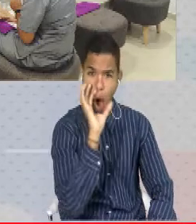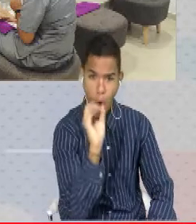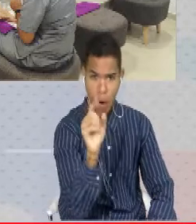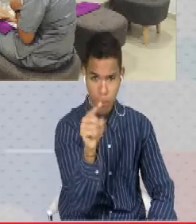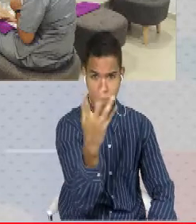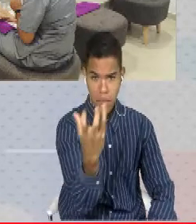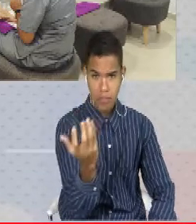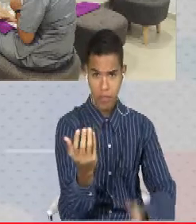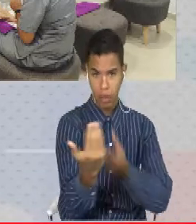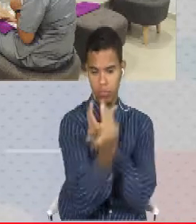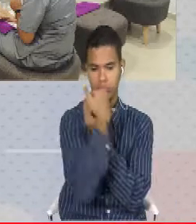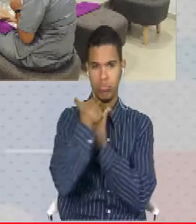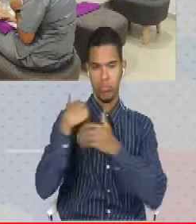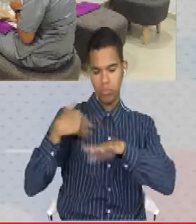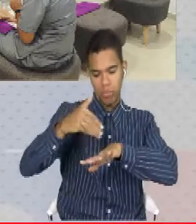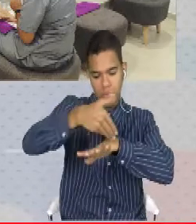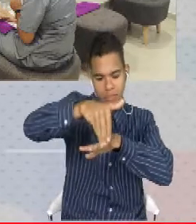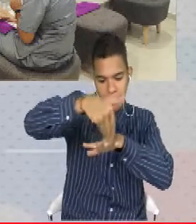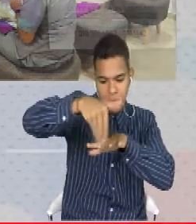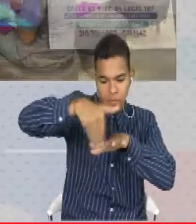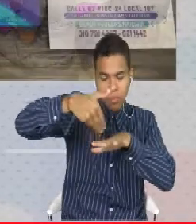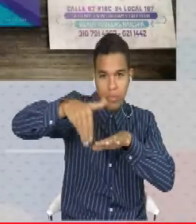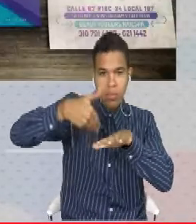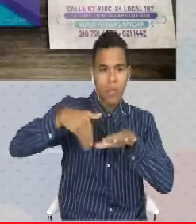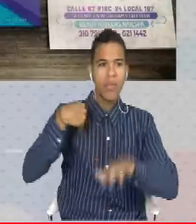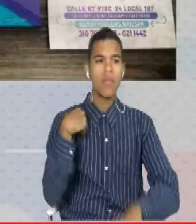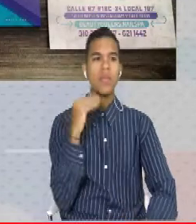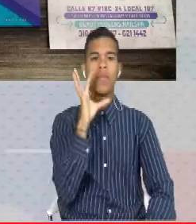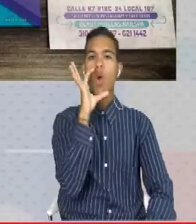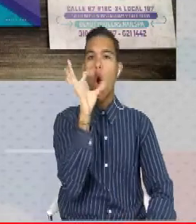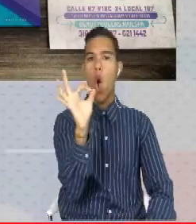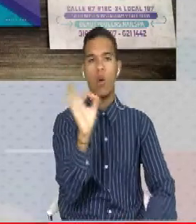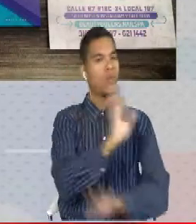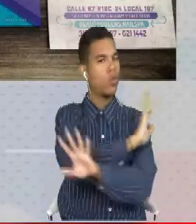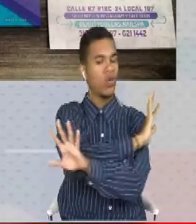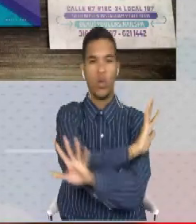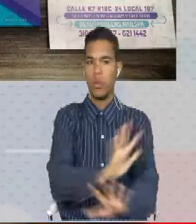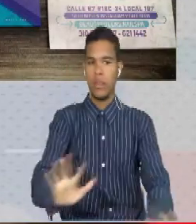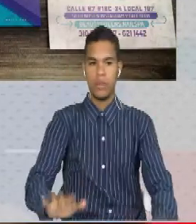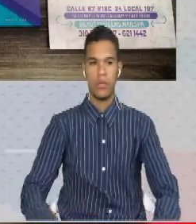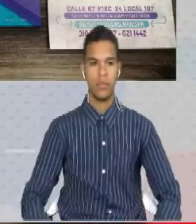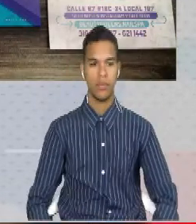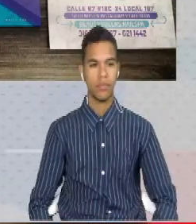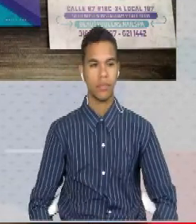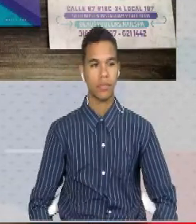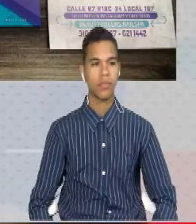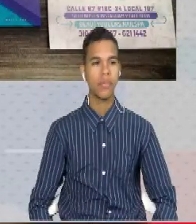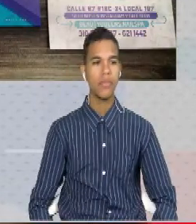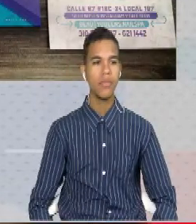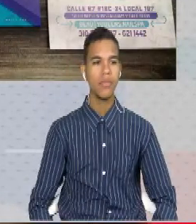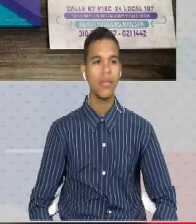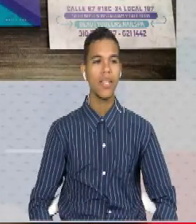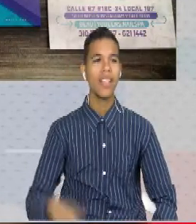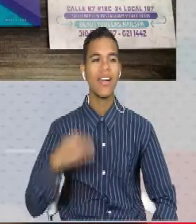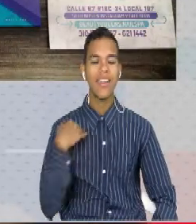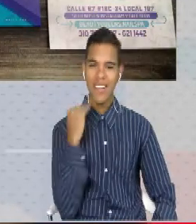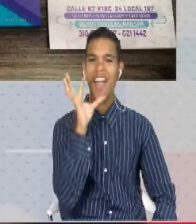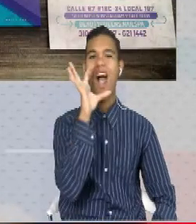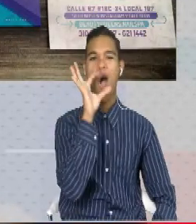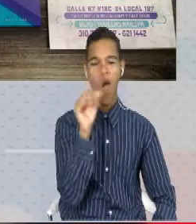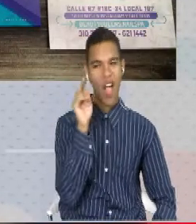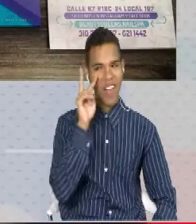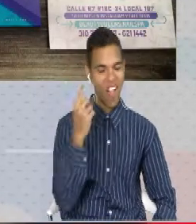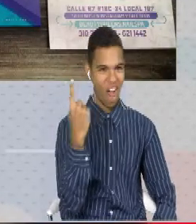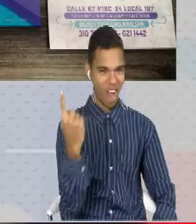manicure, y tenemos productos que solamente son para ellos. Yo vi a uno de nuestros posibles clientes, porque ya para mí me lo